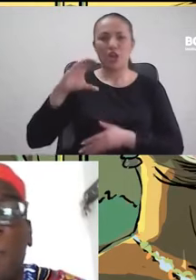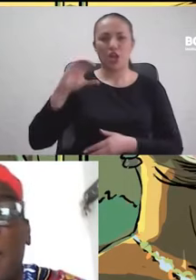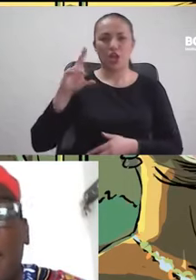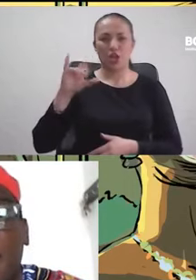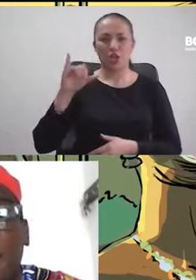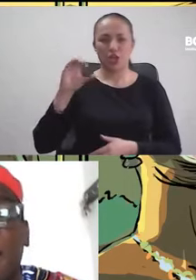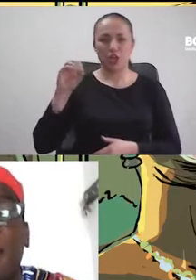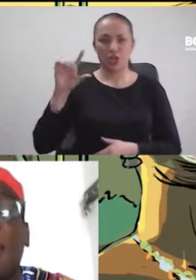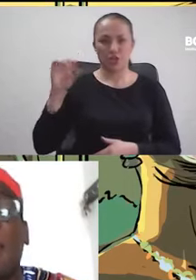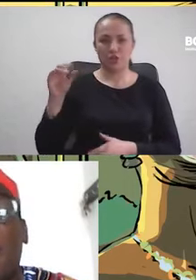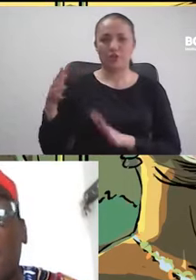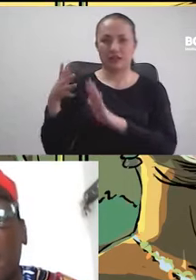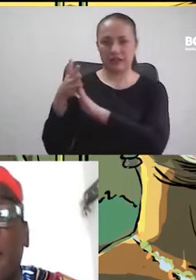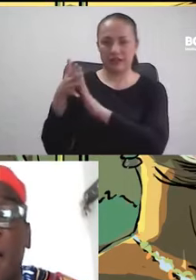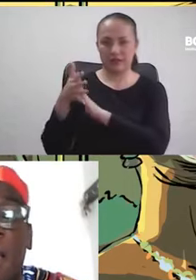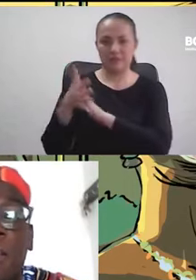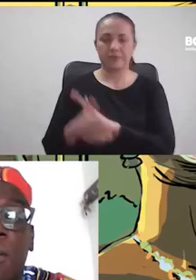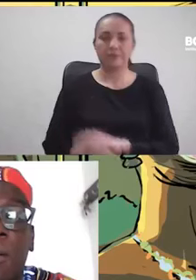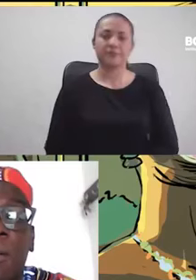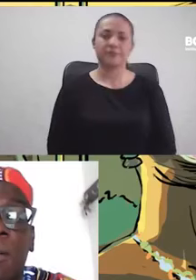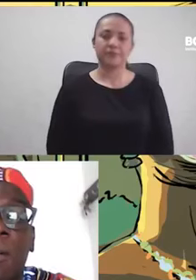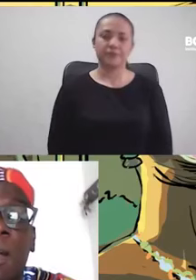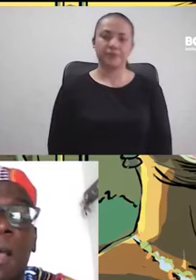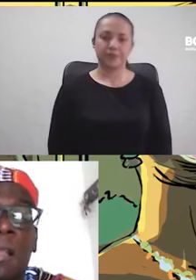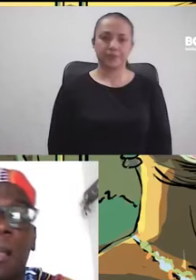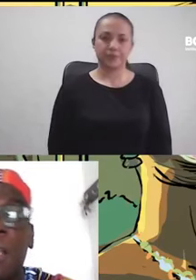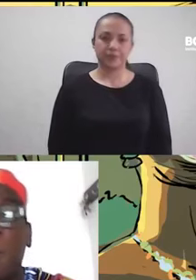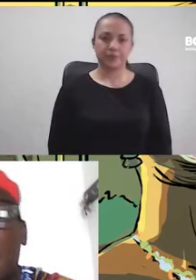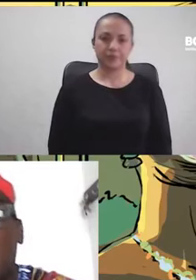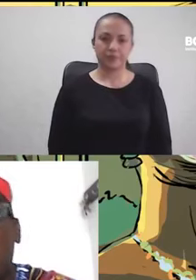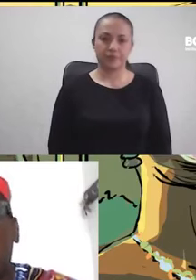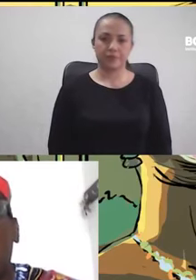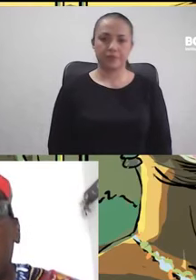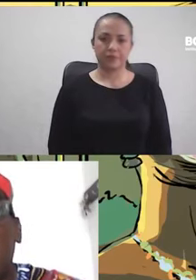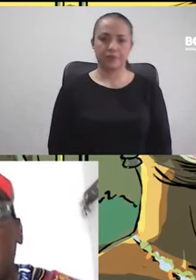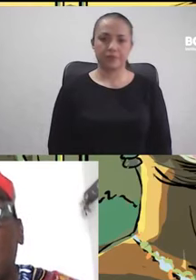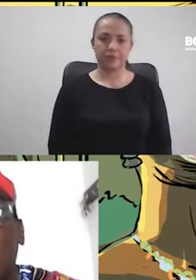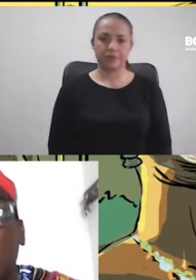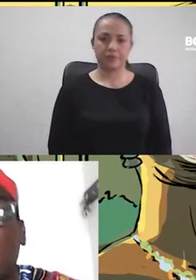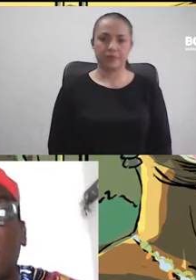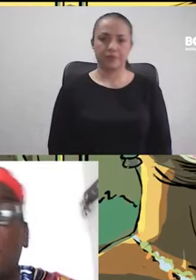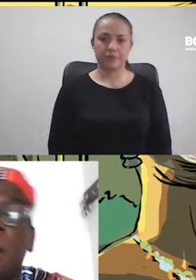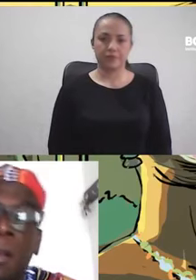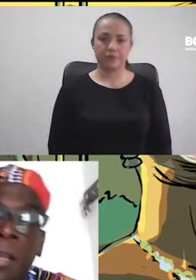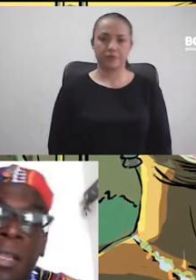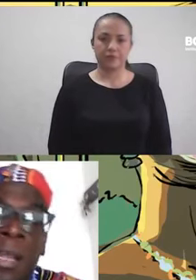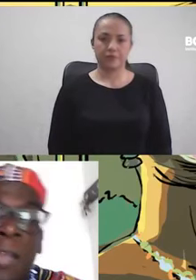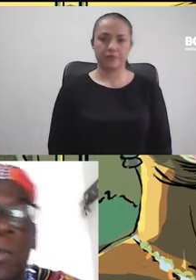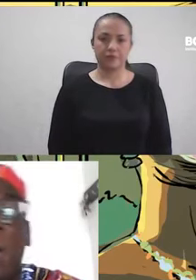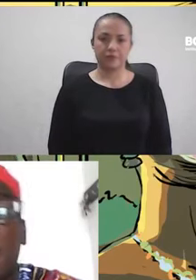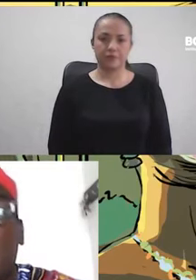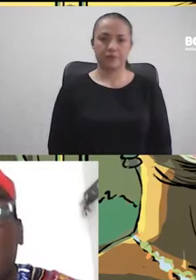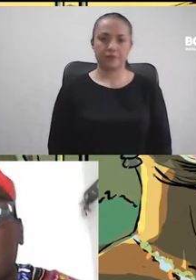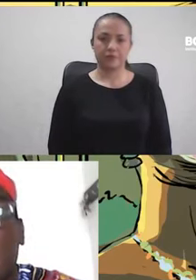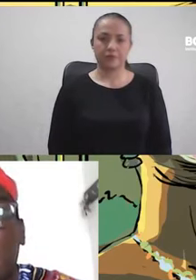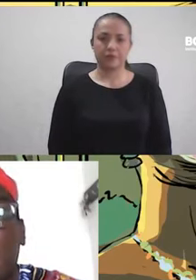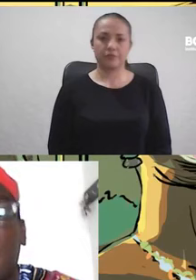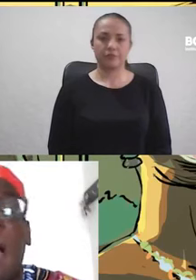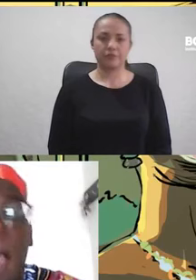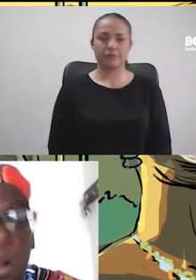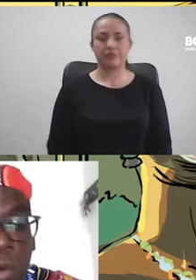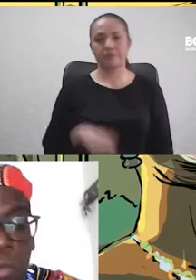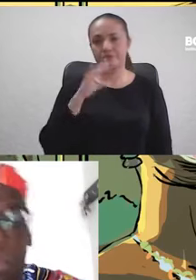sectorial y Palengue, Ricardo Pérez Erazo, hasta aquí para presentarnos literatura y